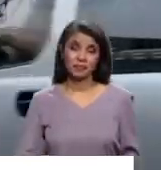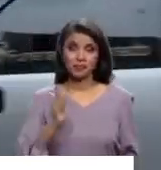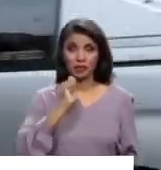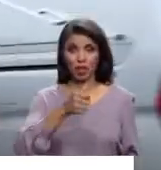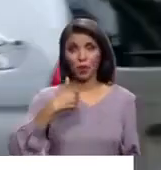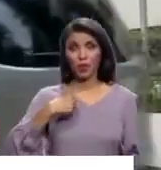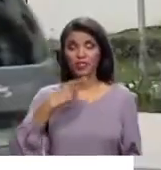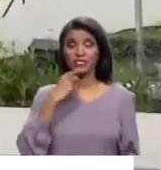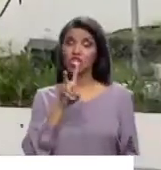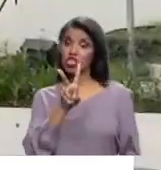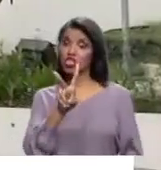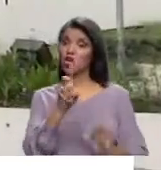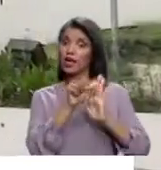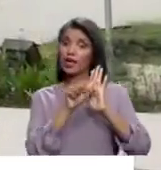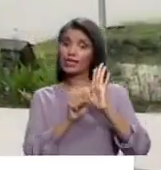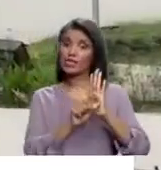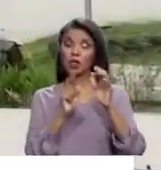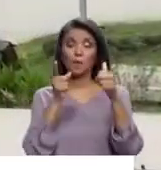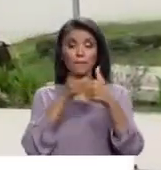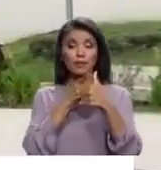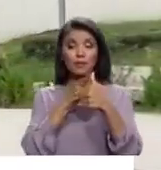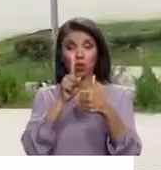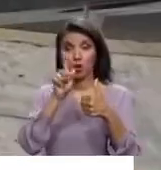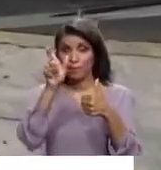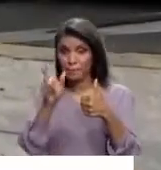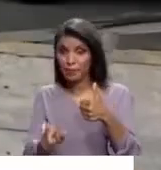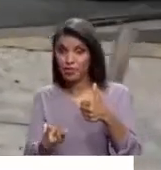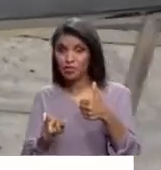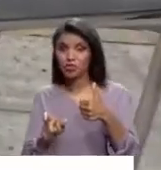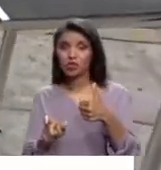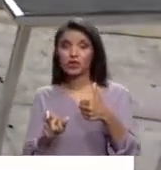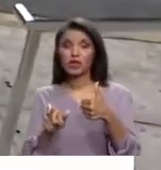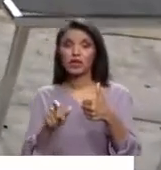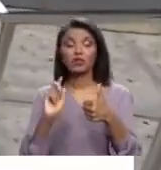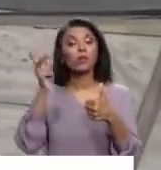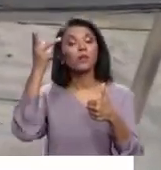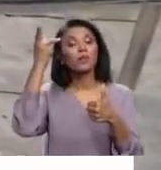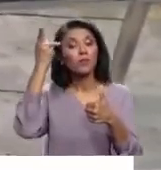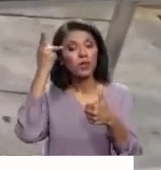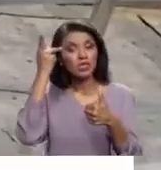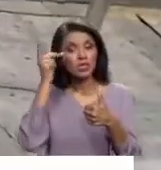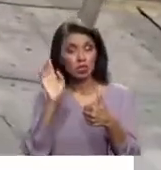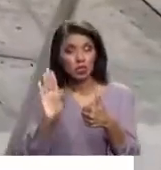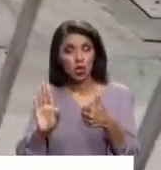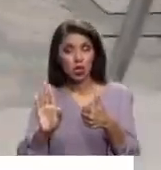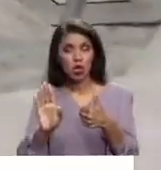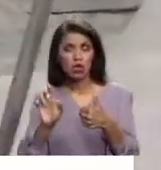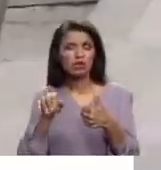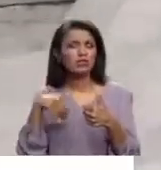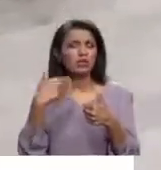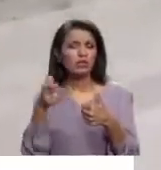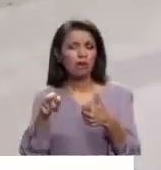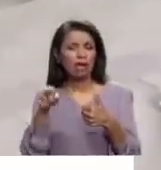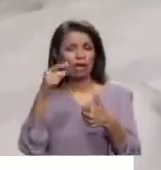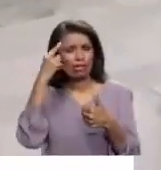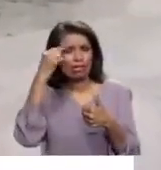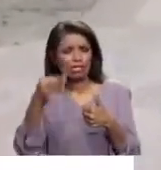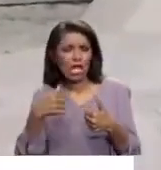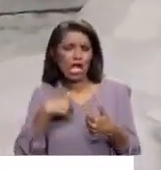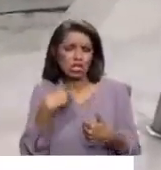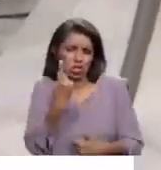artículos. Uno que permite que una persona de un partido político pueda aspirar a cualquier cargo de elección popular por la libre